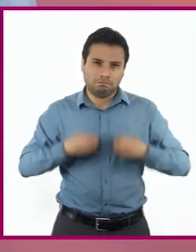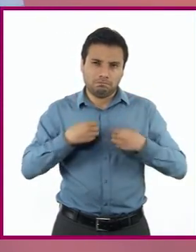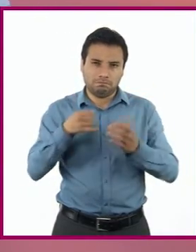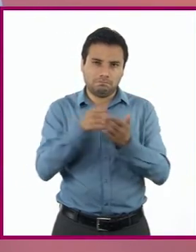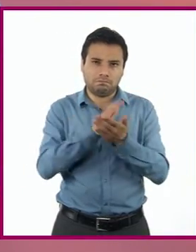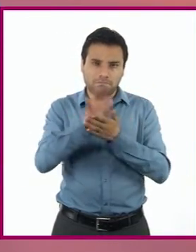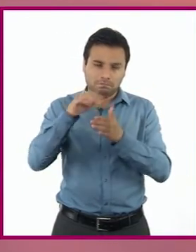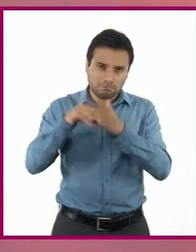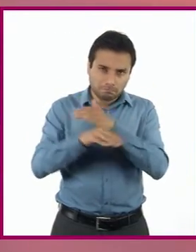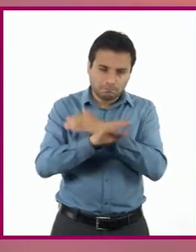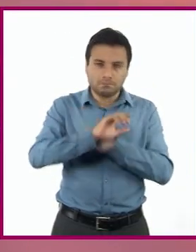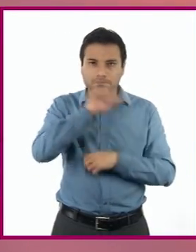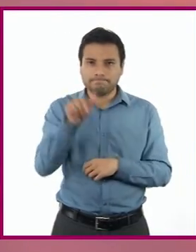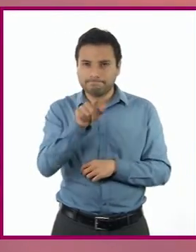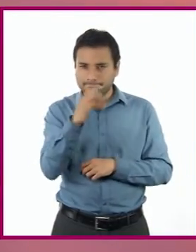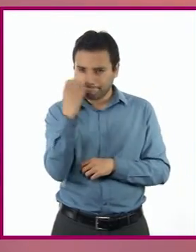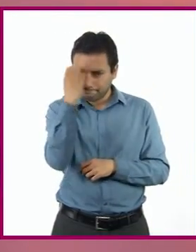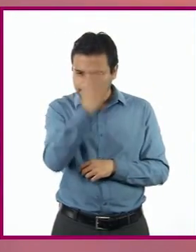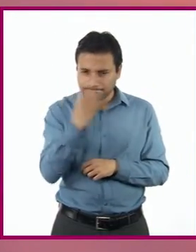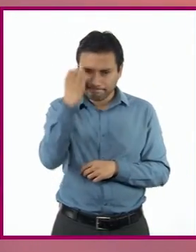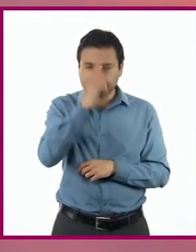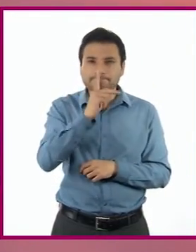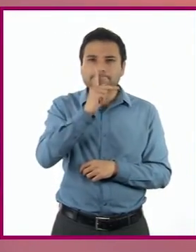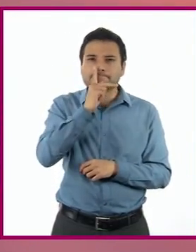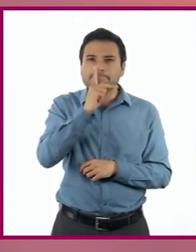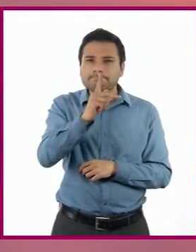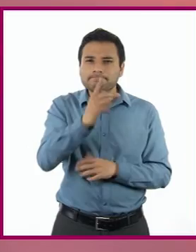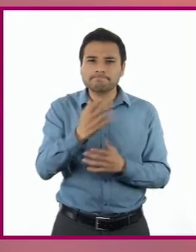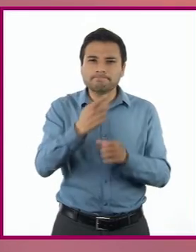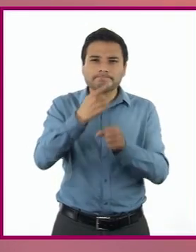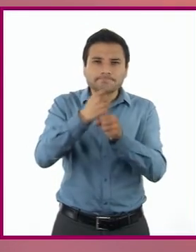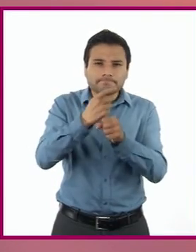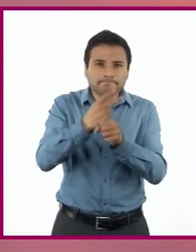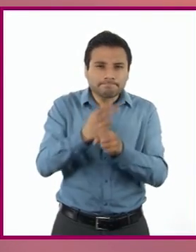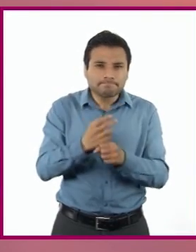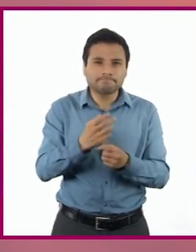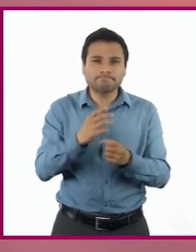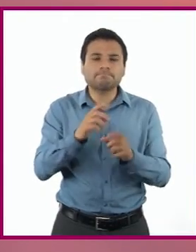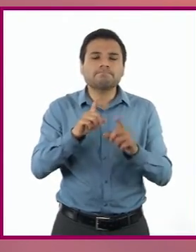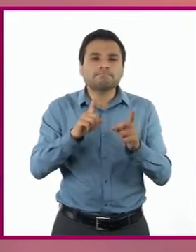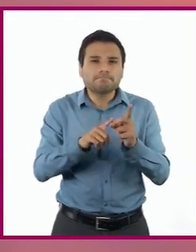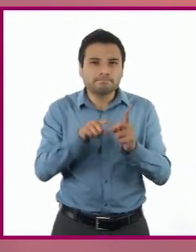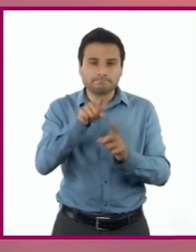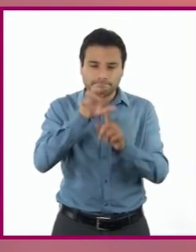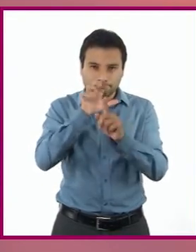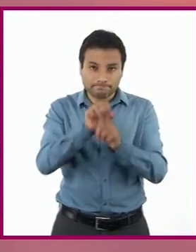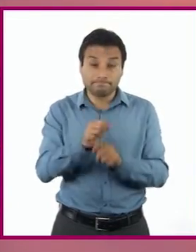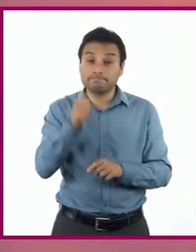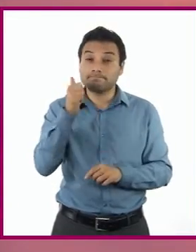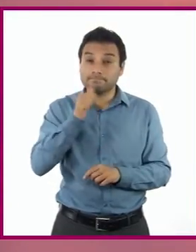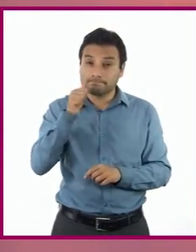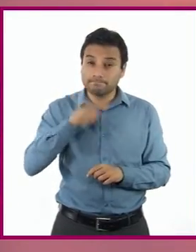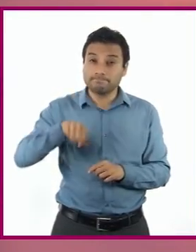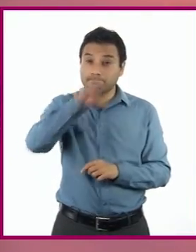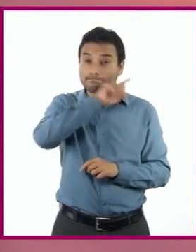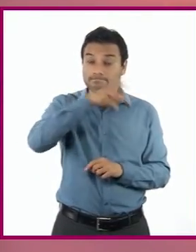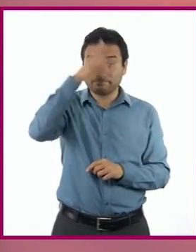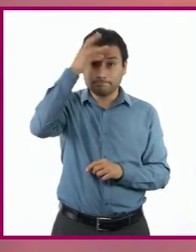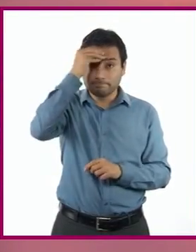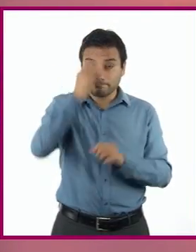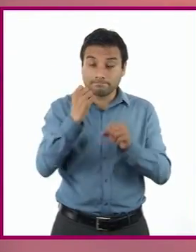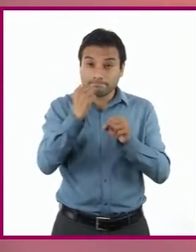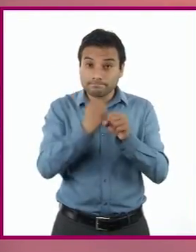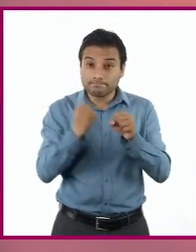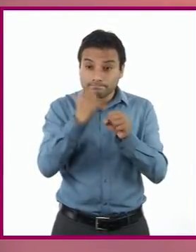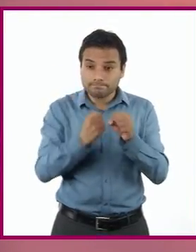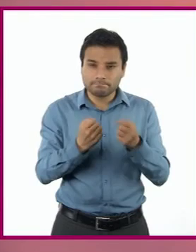identifiquen los marcadores que jerarquizan la información. Recuerden siempre poner en práctica todo lo aprendido. Pueden